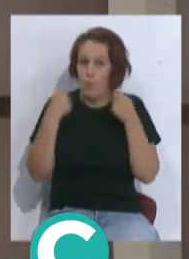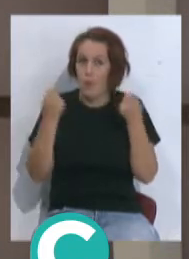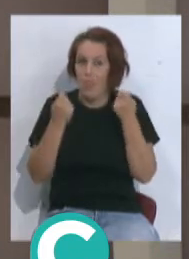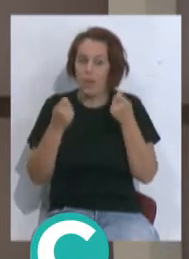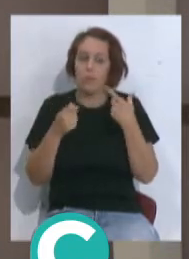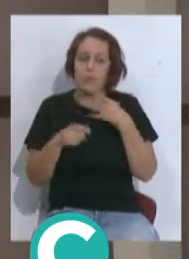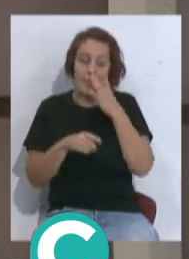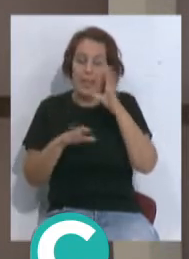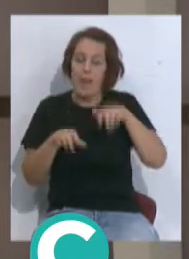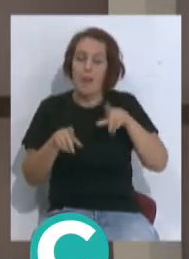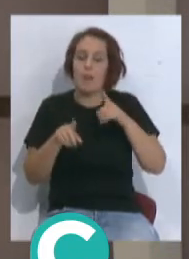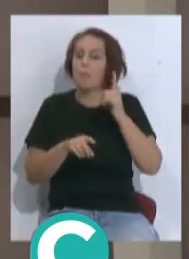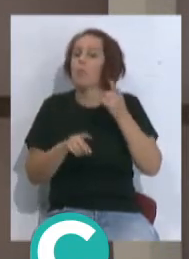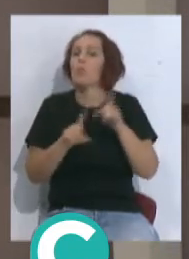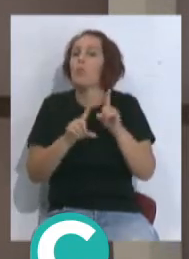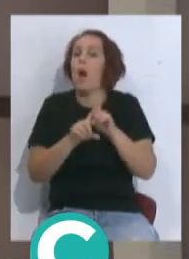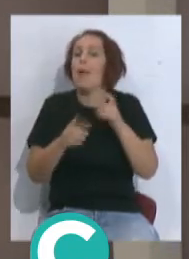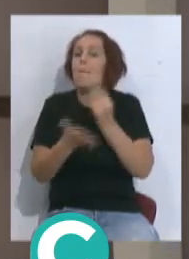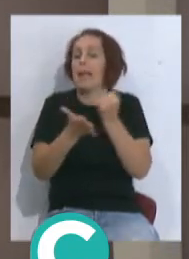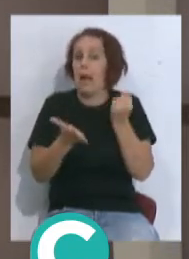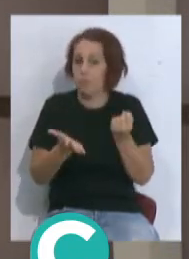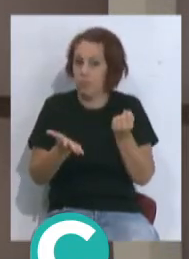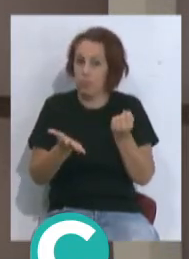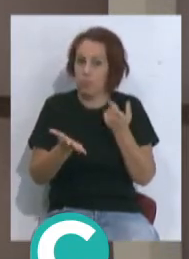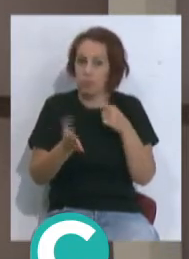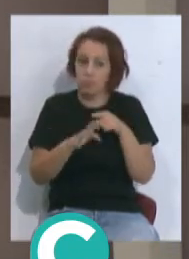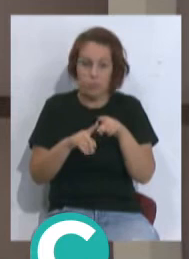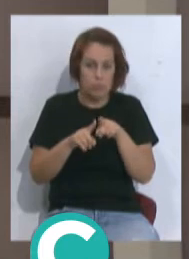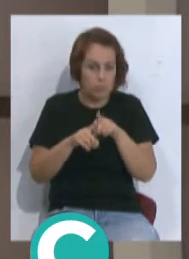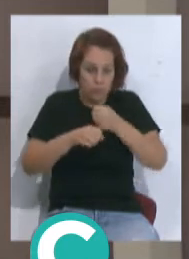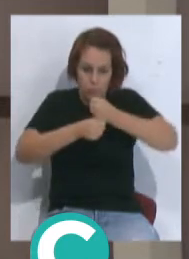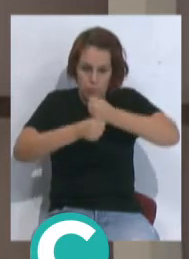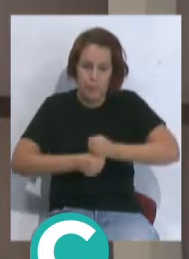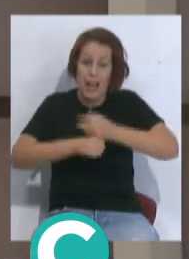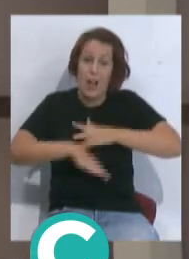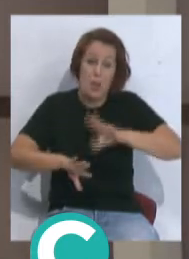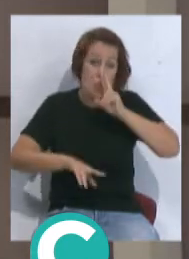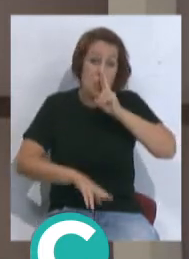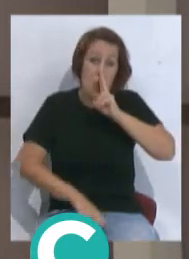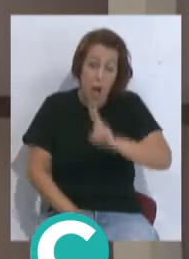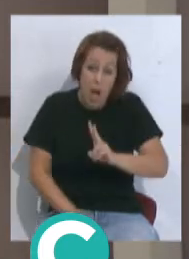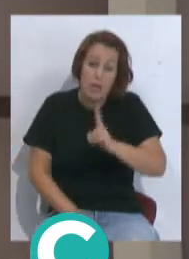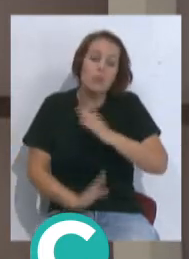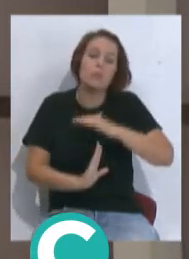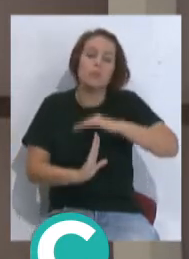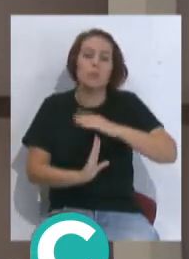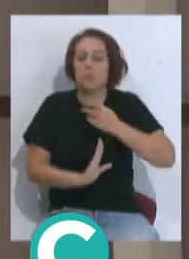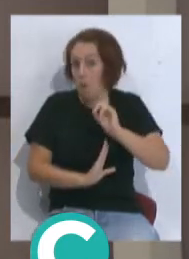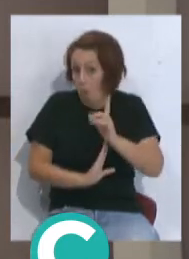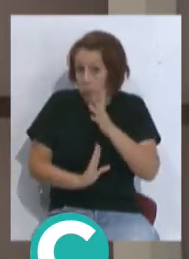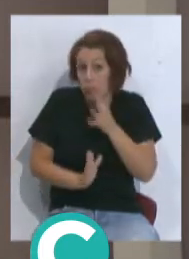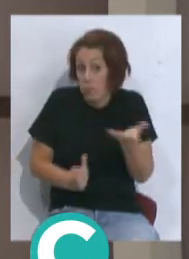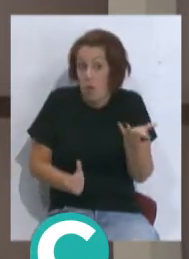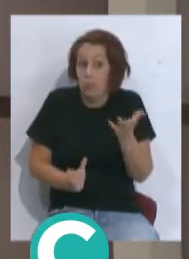una empresa o es una marca, ¿verdad? Una marca que está tan afianzada que aunque se pegue un 2 añitos de embarbecho, que no se va a pegar, porque